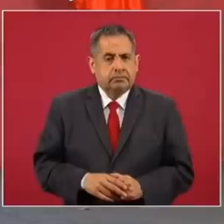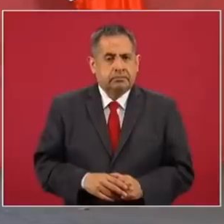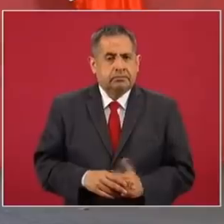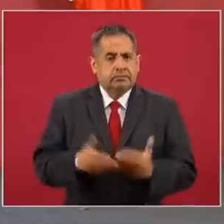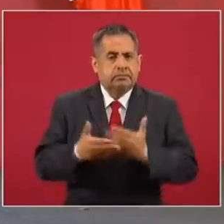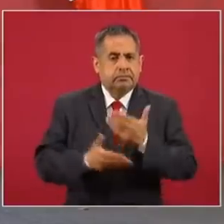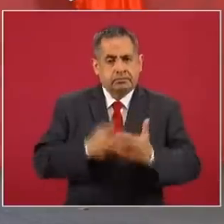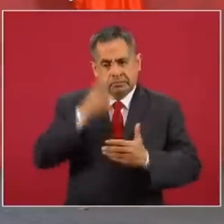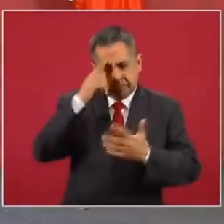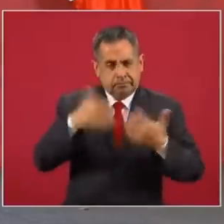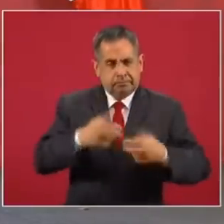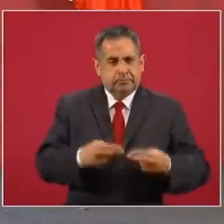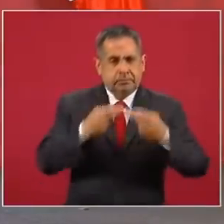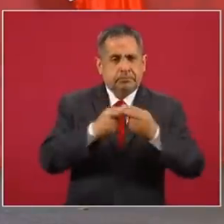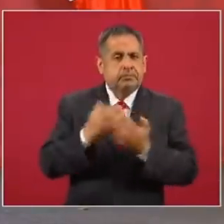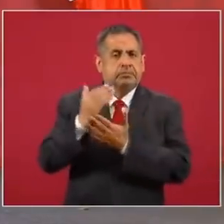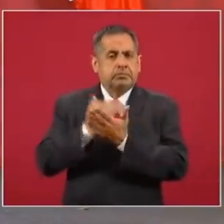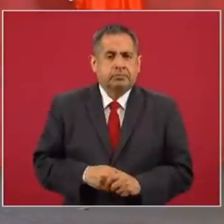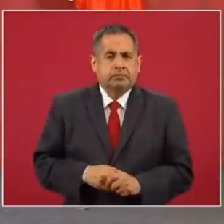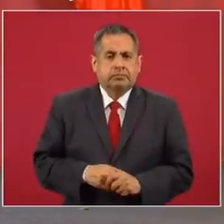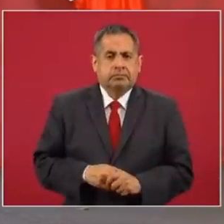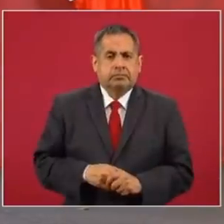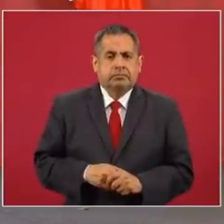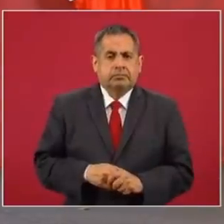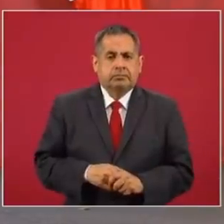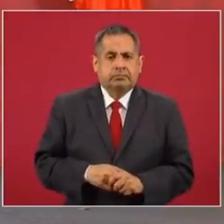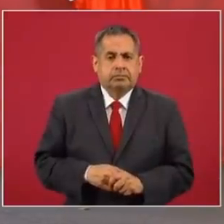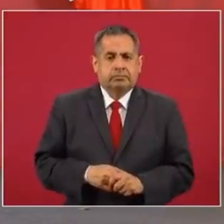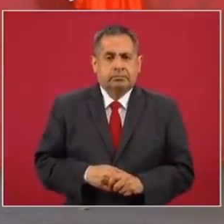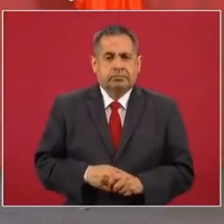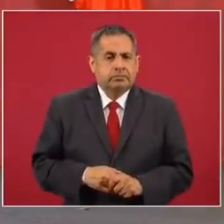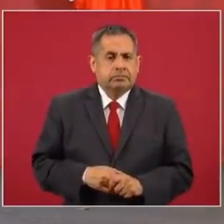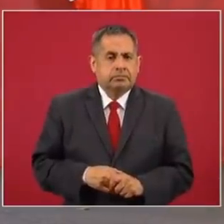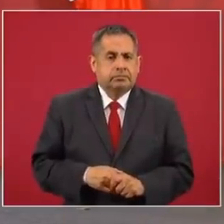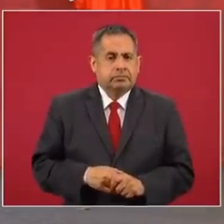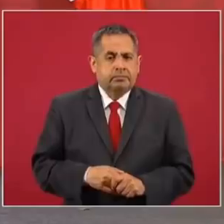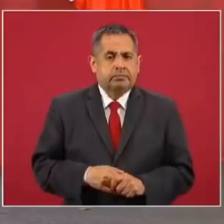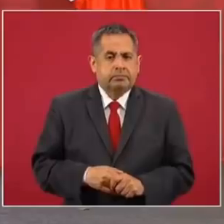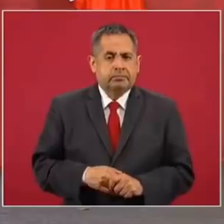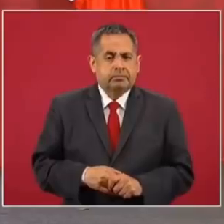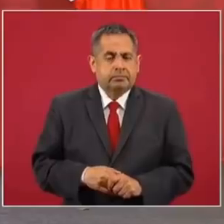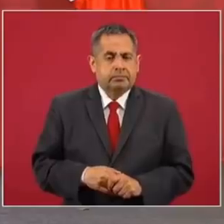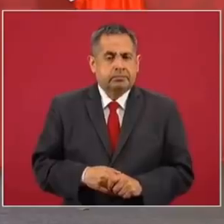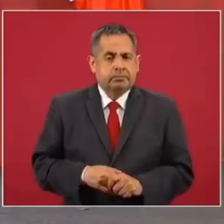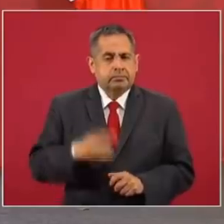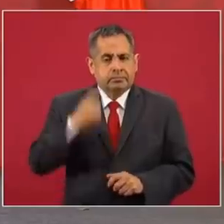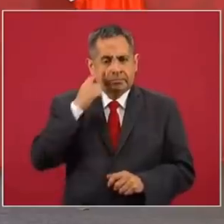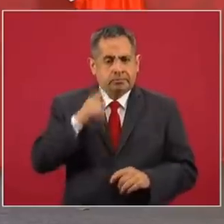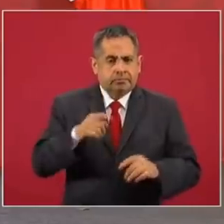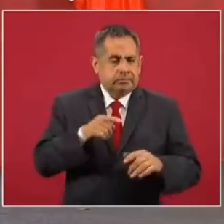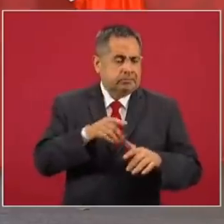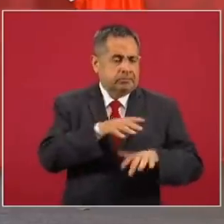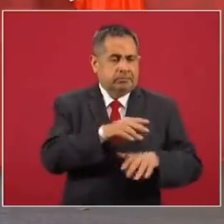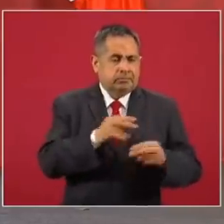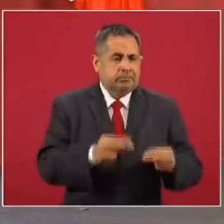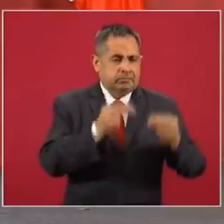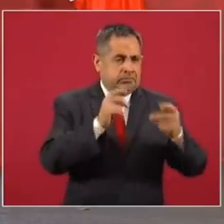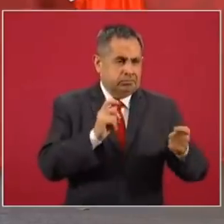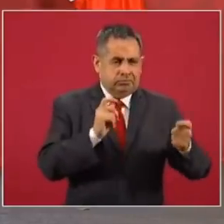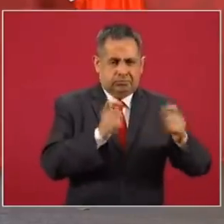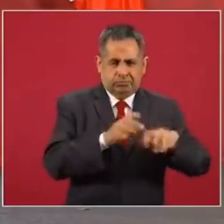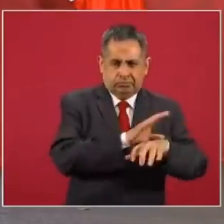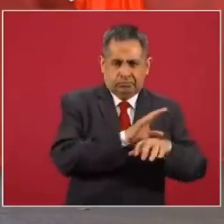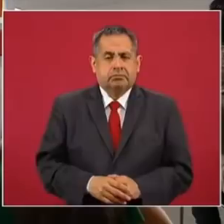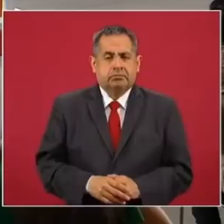servicio para empresas, menos 58,000, sí, está en el 18, transformación, menos